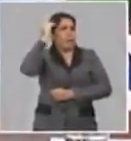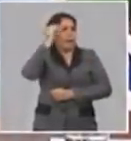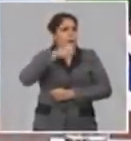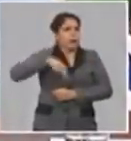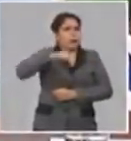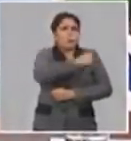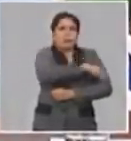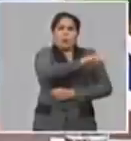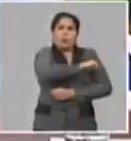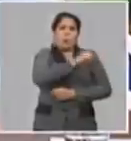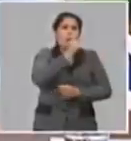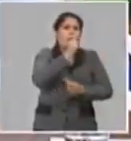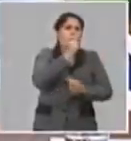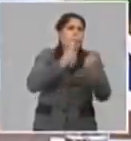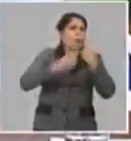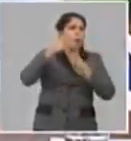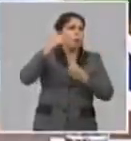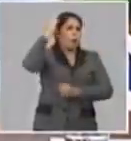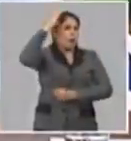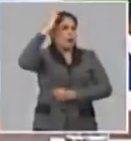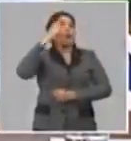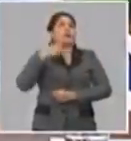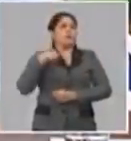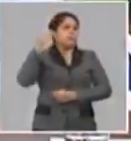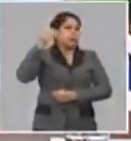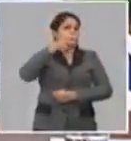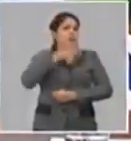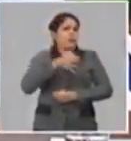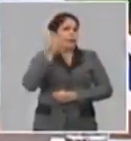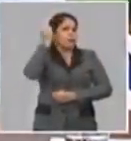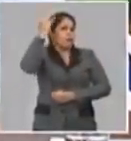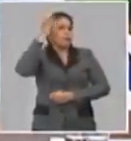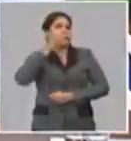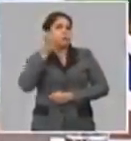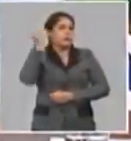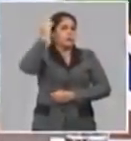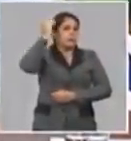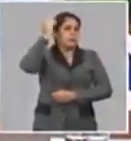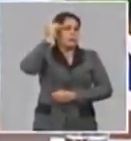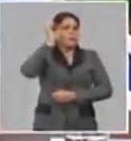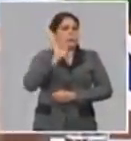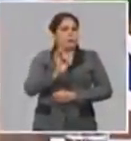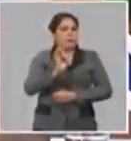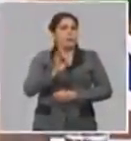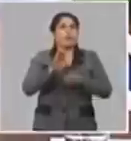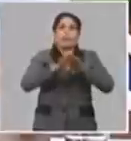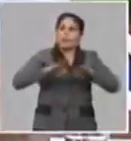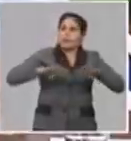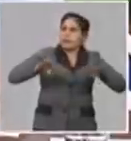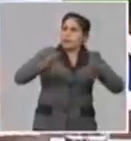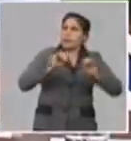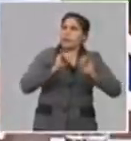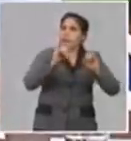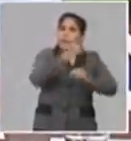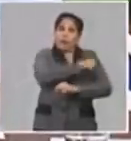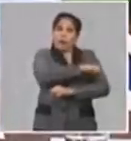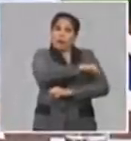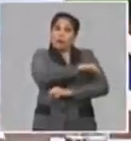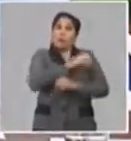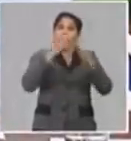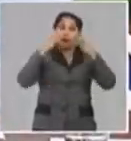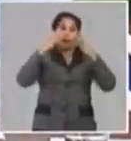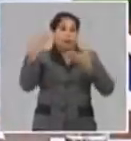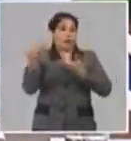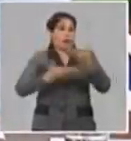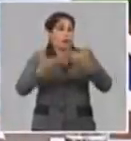colectivo de ese pueblo. Yo creo que en la misma medida en que hagamos más sistemáticos estos encuentros, esta información, desde la